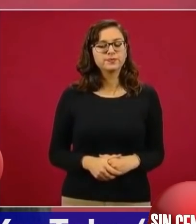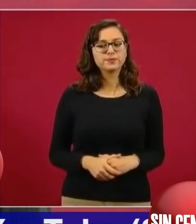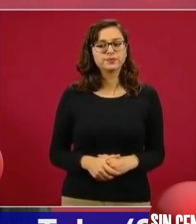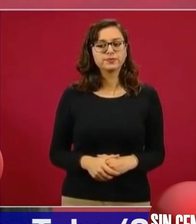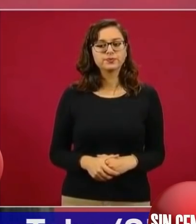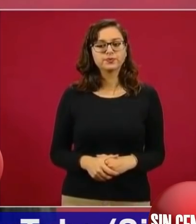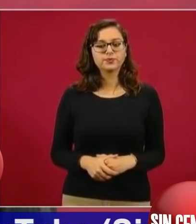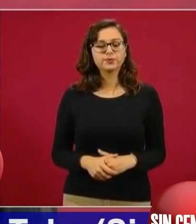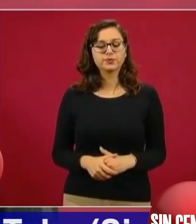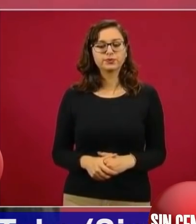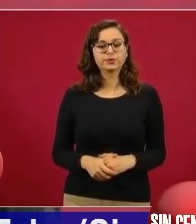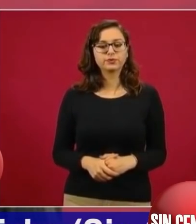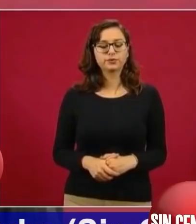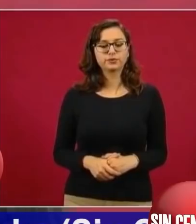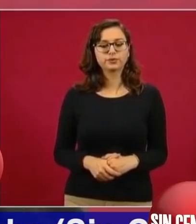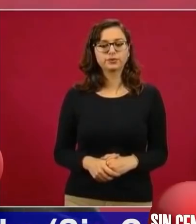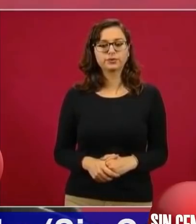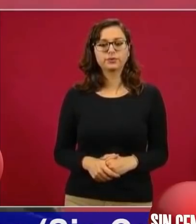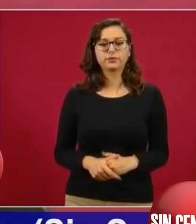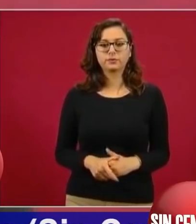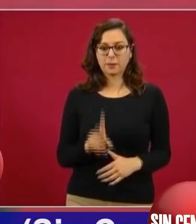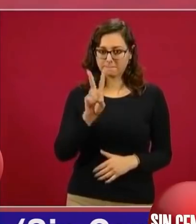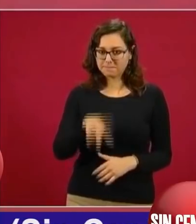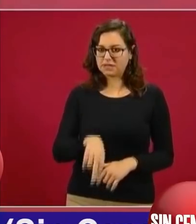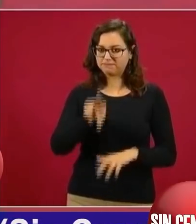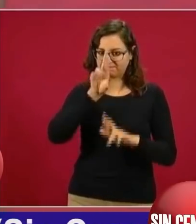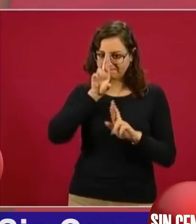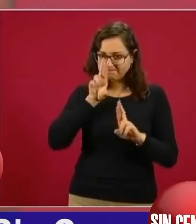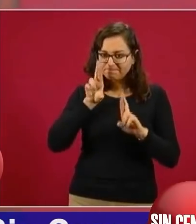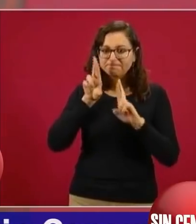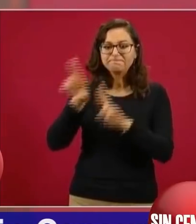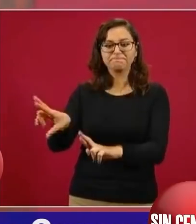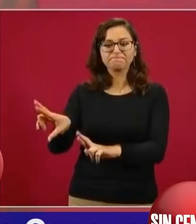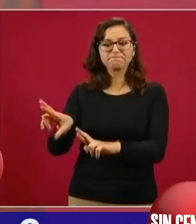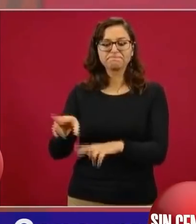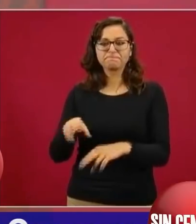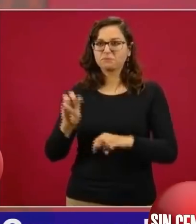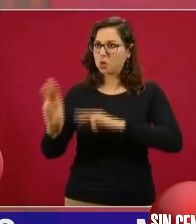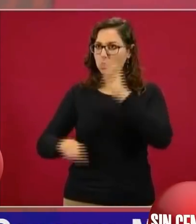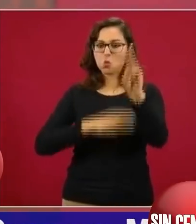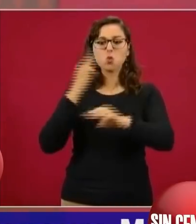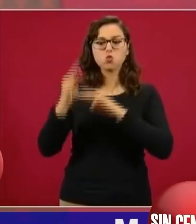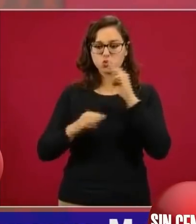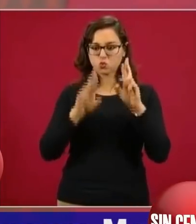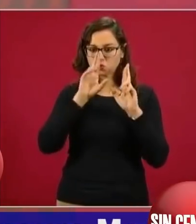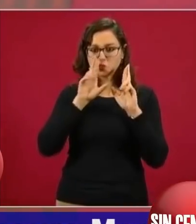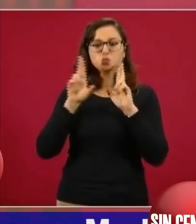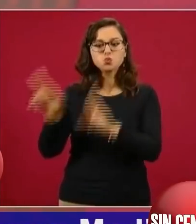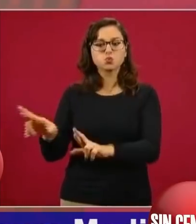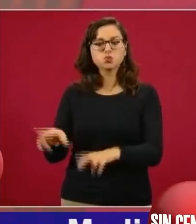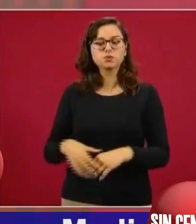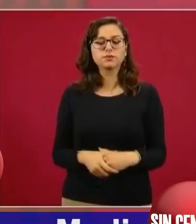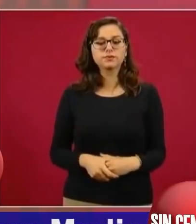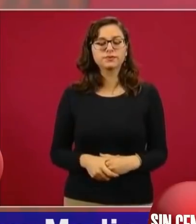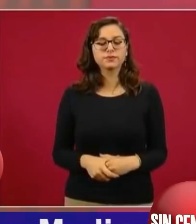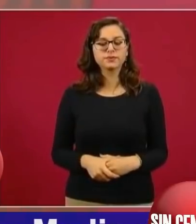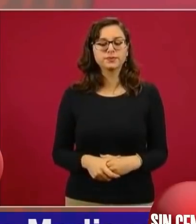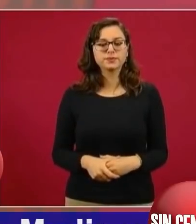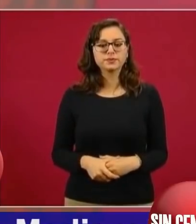y que es respetado en el mundo, en el concierto de las naciones.